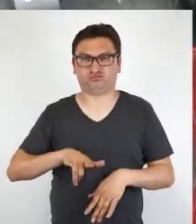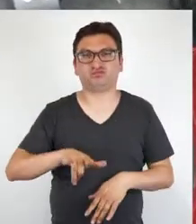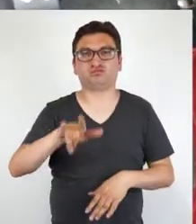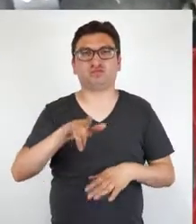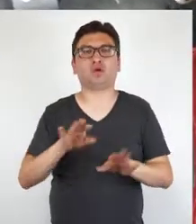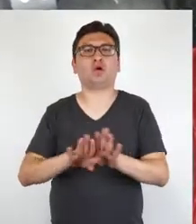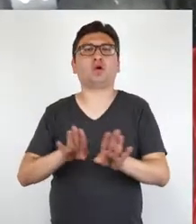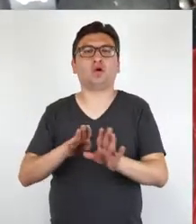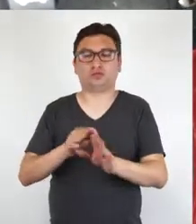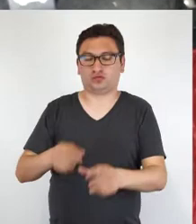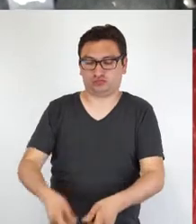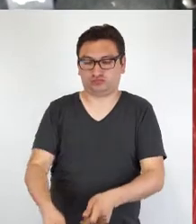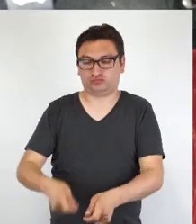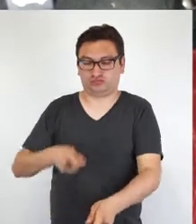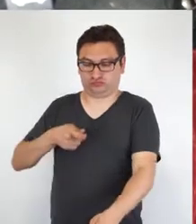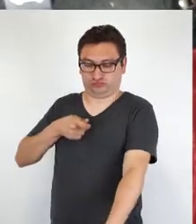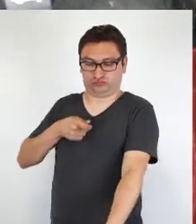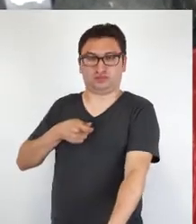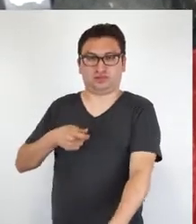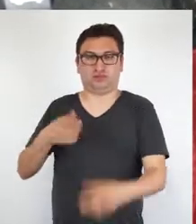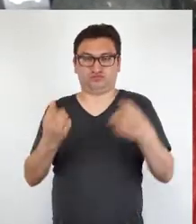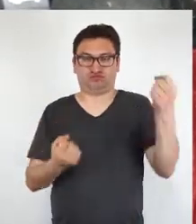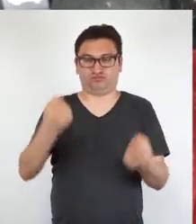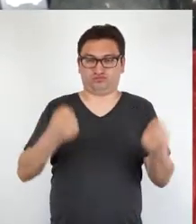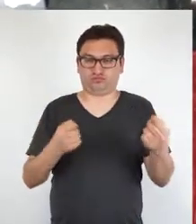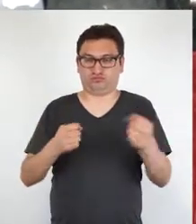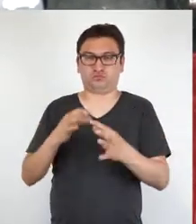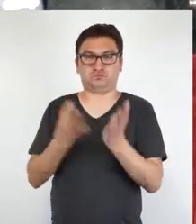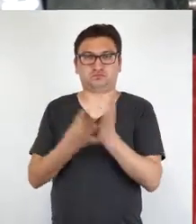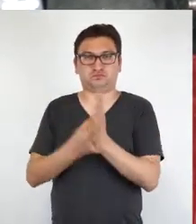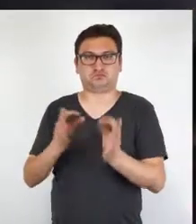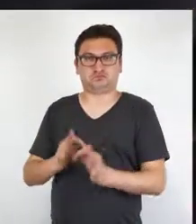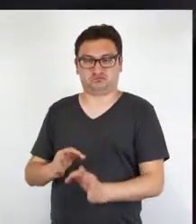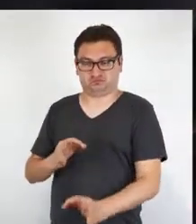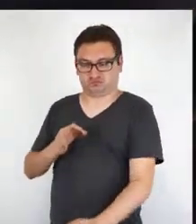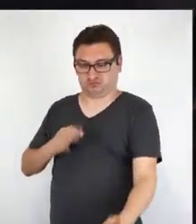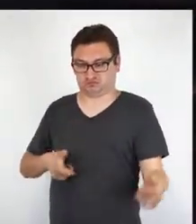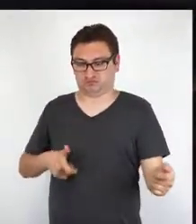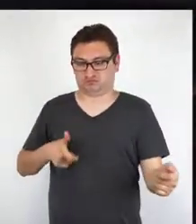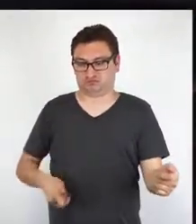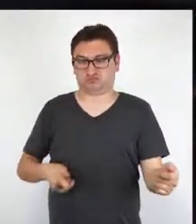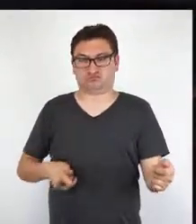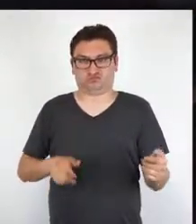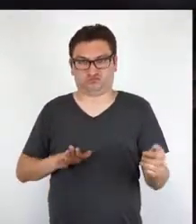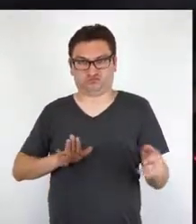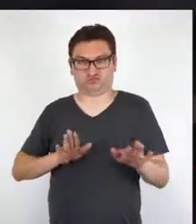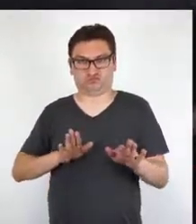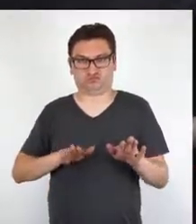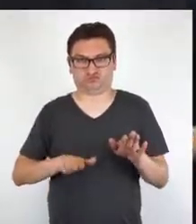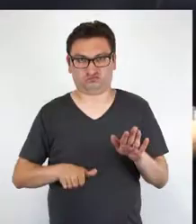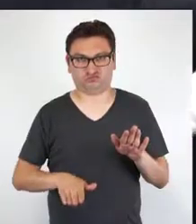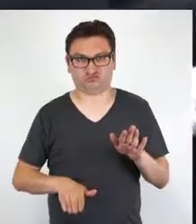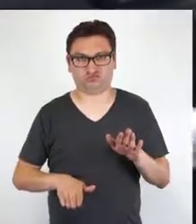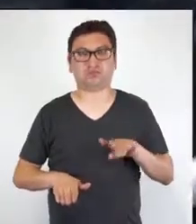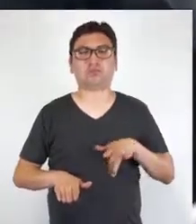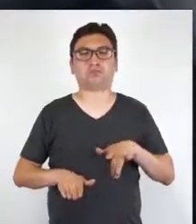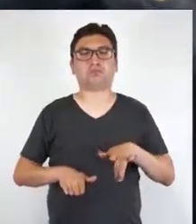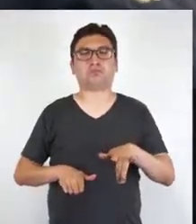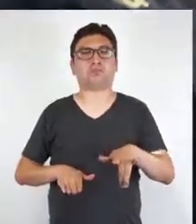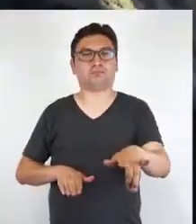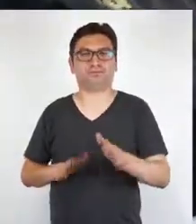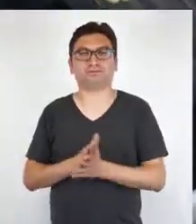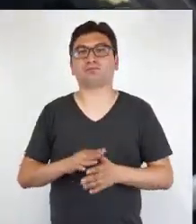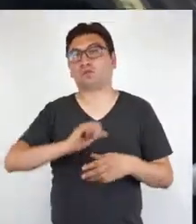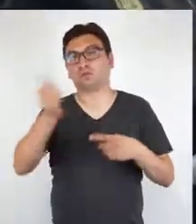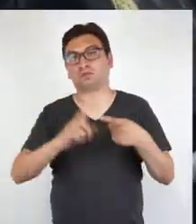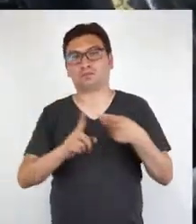acelerador, que es una varilla a la altura del volante, el cual presiona uno, acelera y camina el